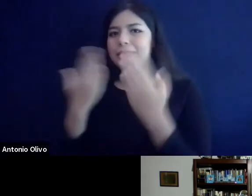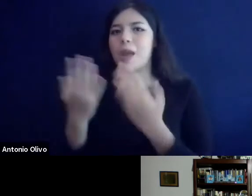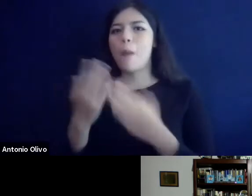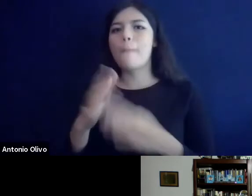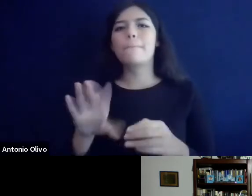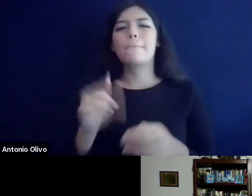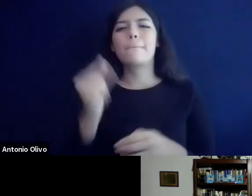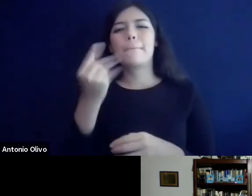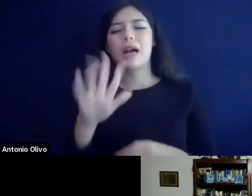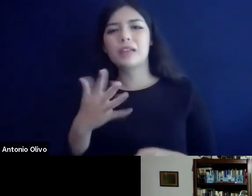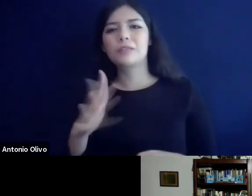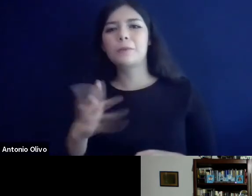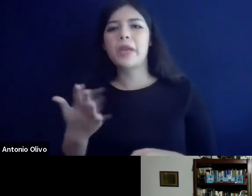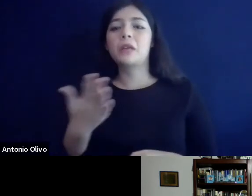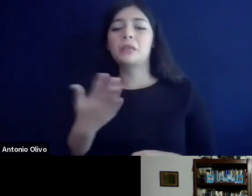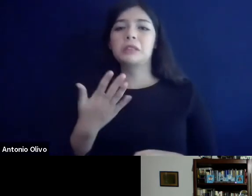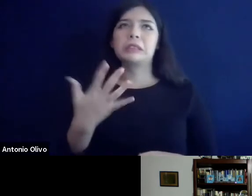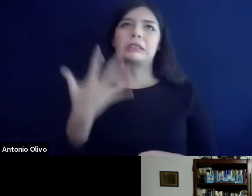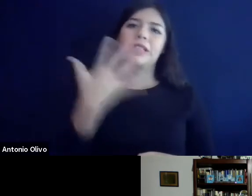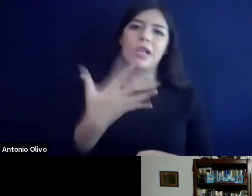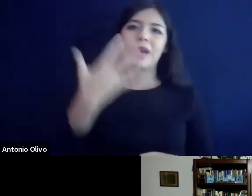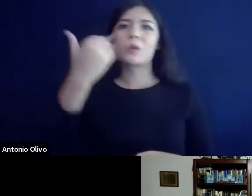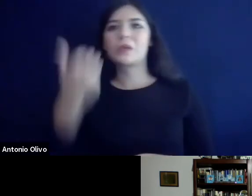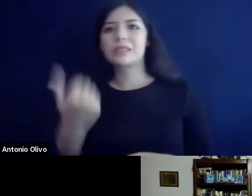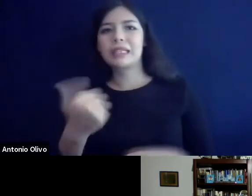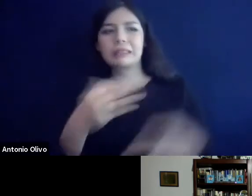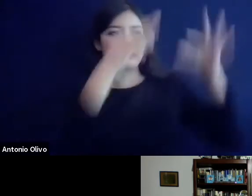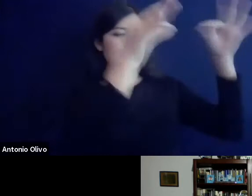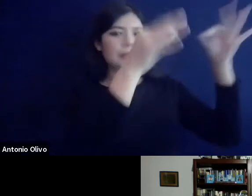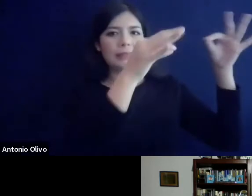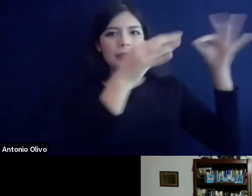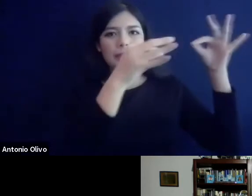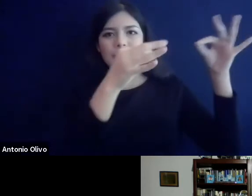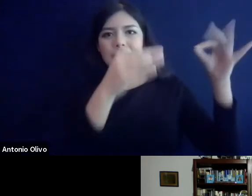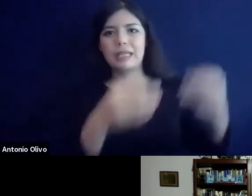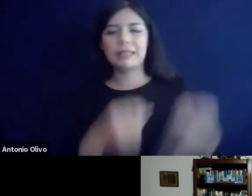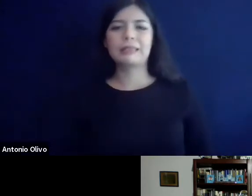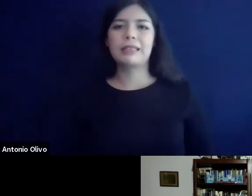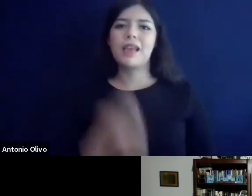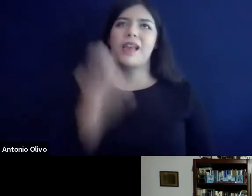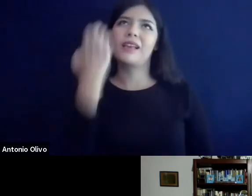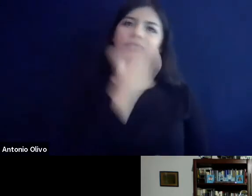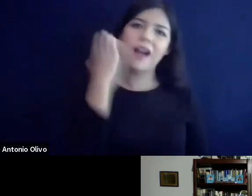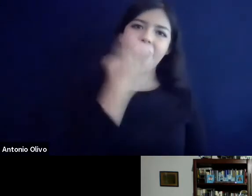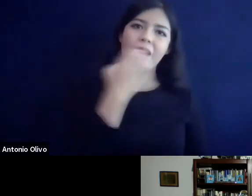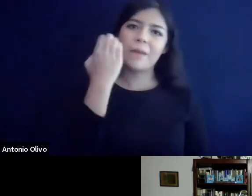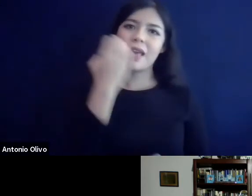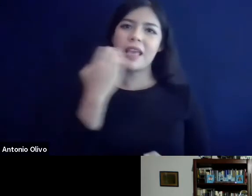¿no? Y pues ella sí puede y lo hace, y más sin embargo pues